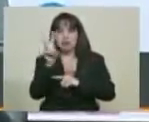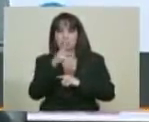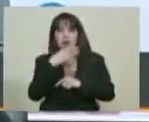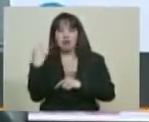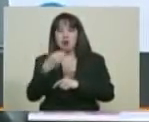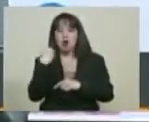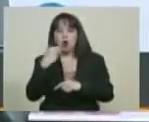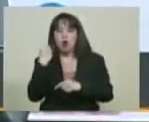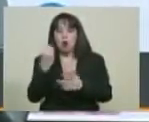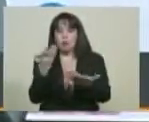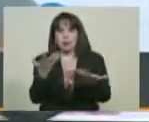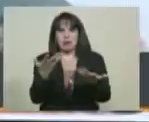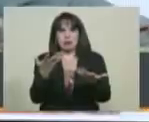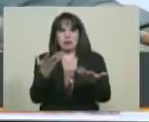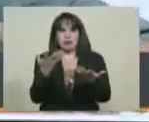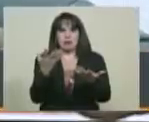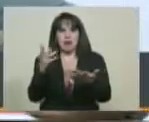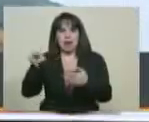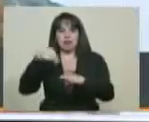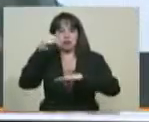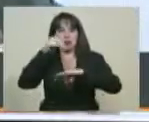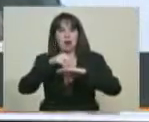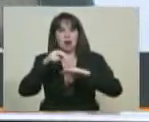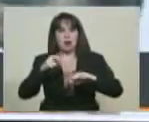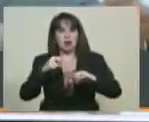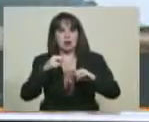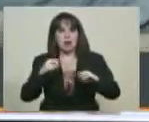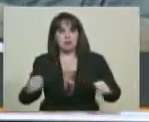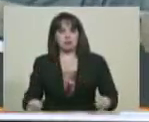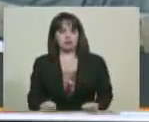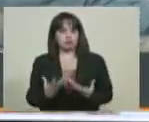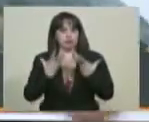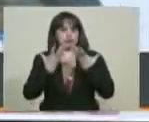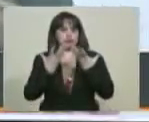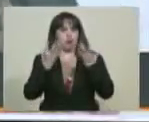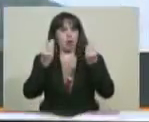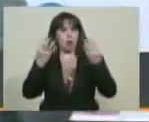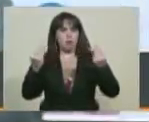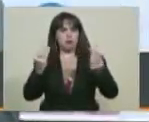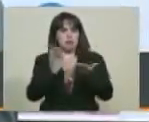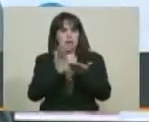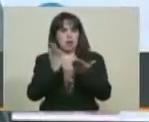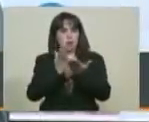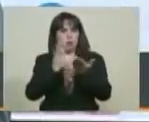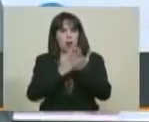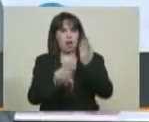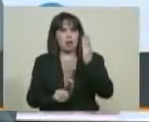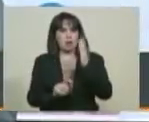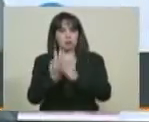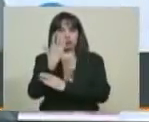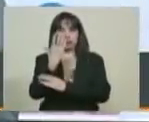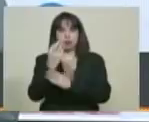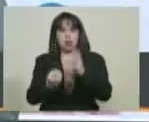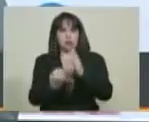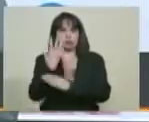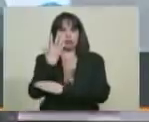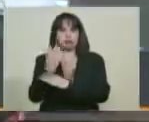mismo de la juventud a nivel nacional. Que florezcan mil escuelas, que florezcan mil pensamientos y que